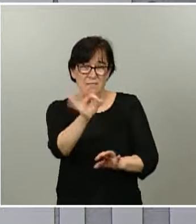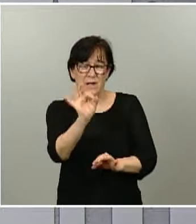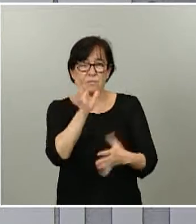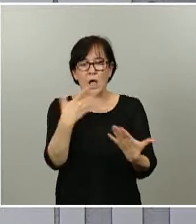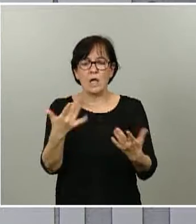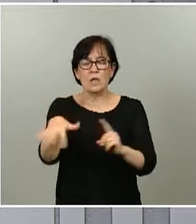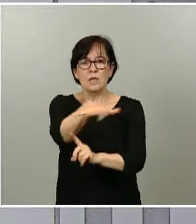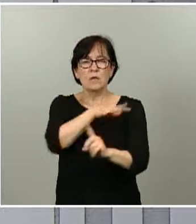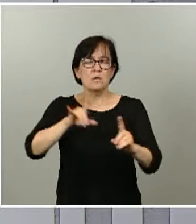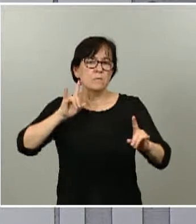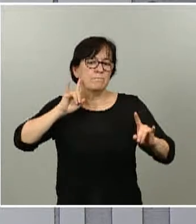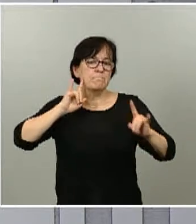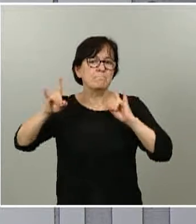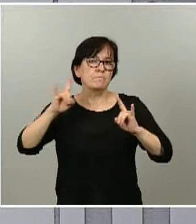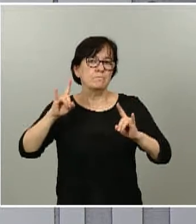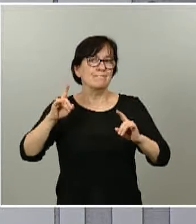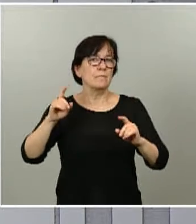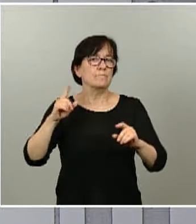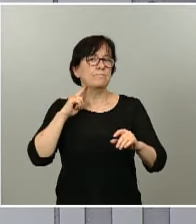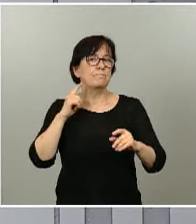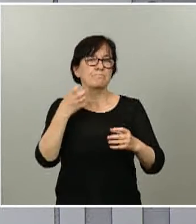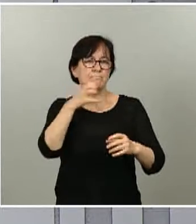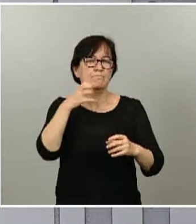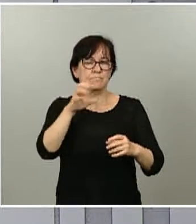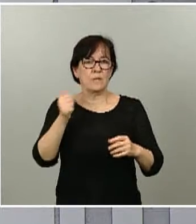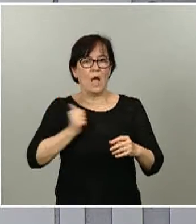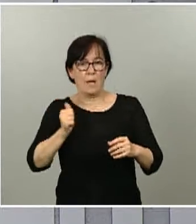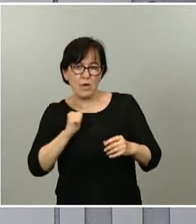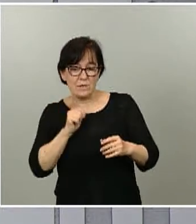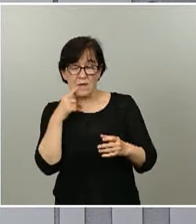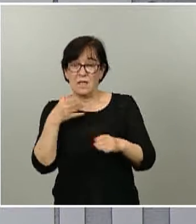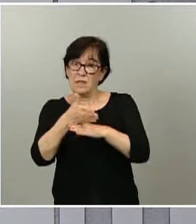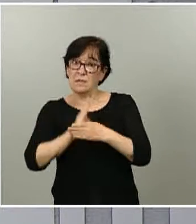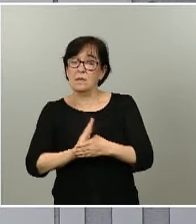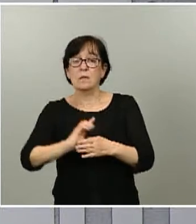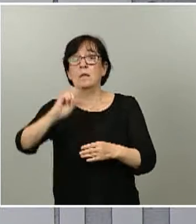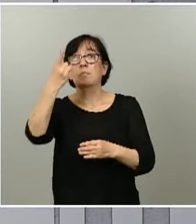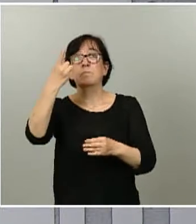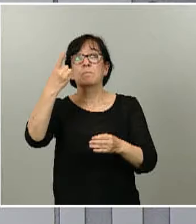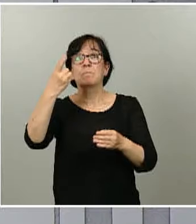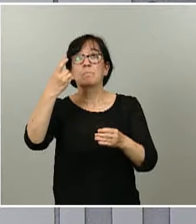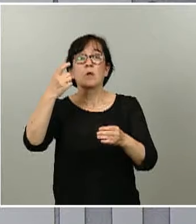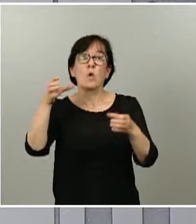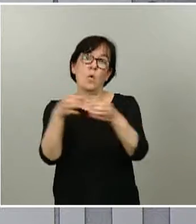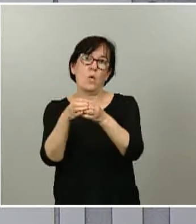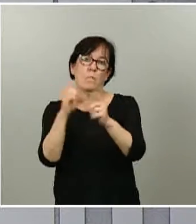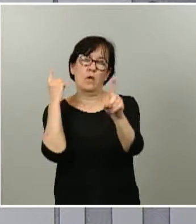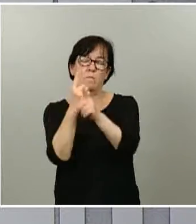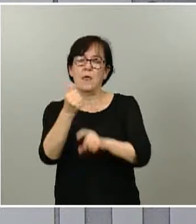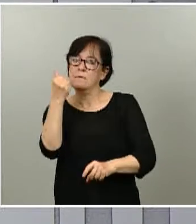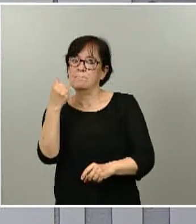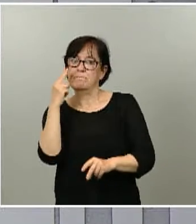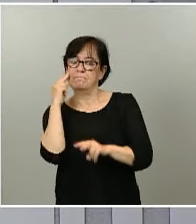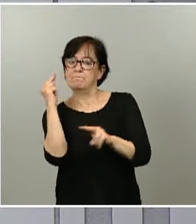ruido interesado que parte fundamentalmente, como le decía, del principal partido de la oposición, que está más pendiente de lo que hace